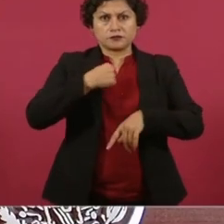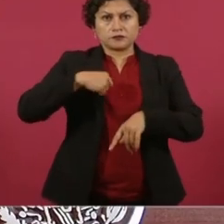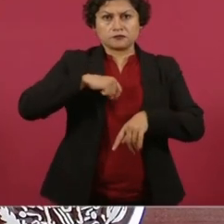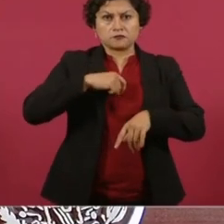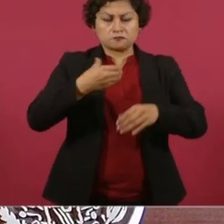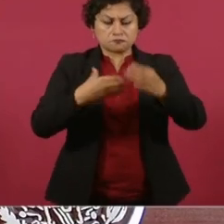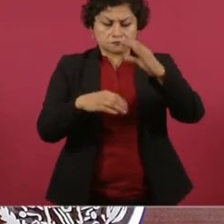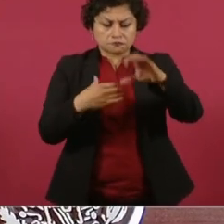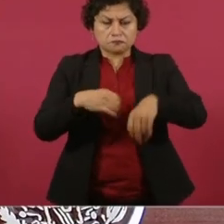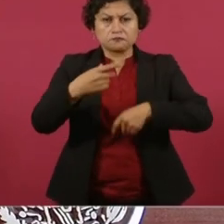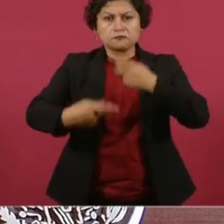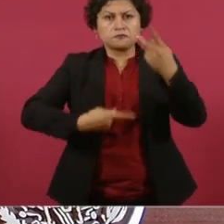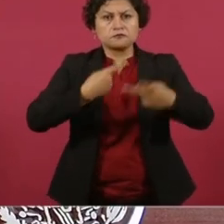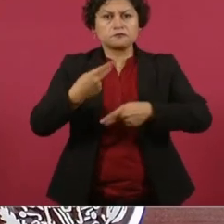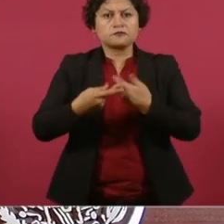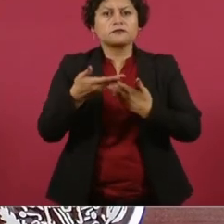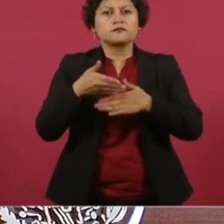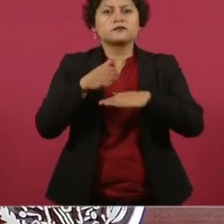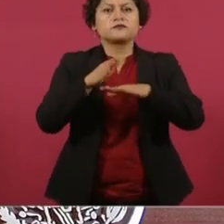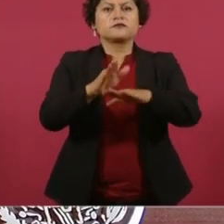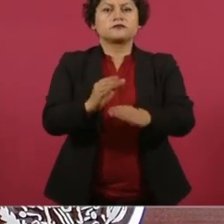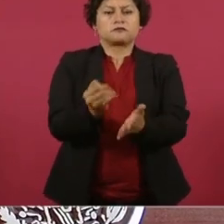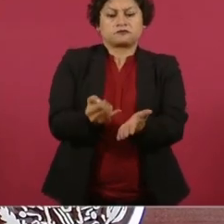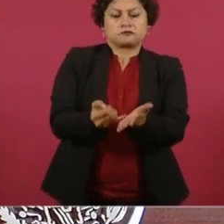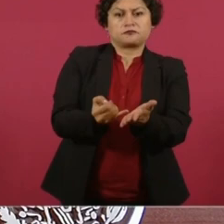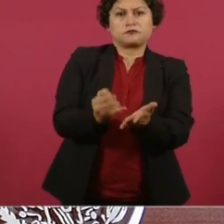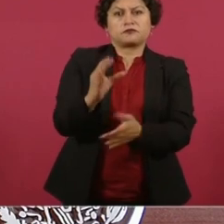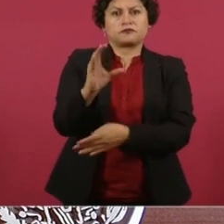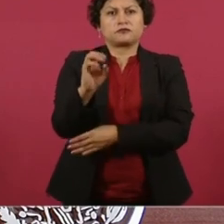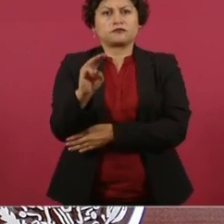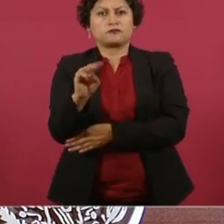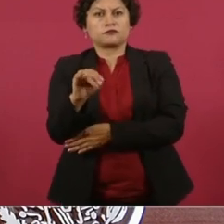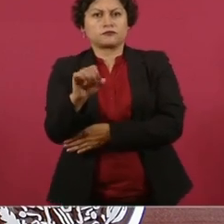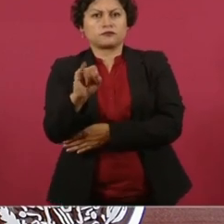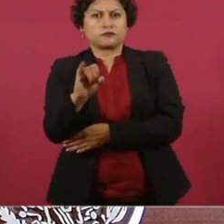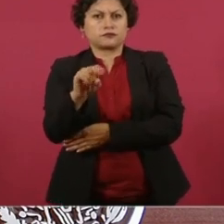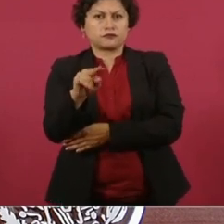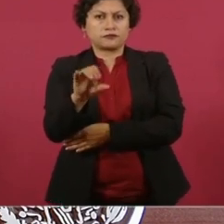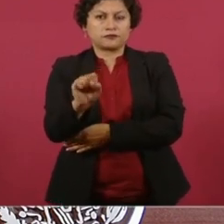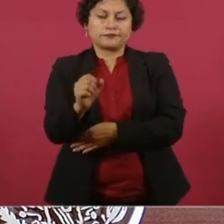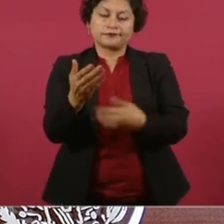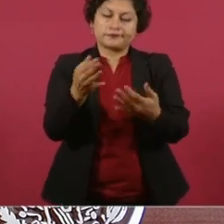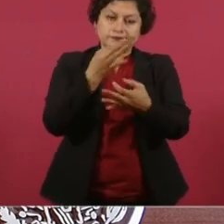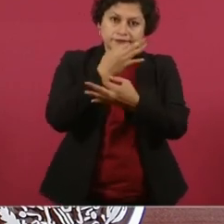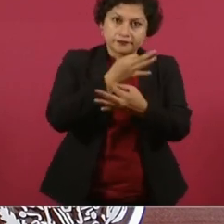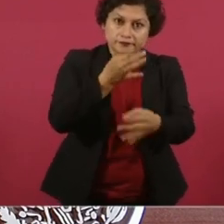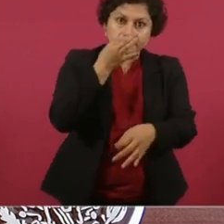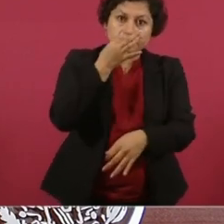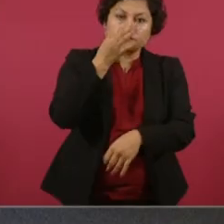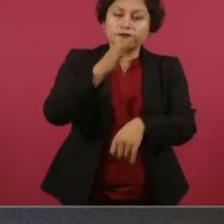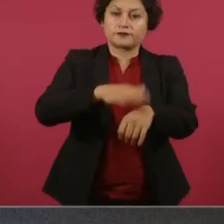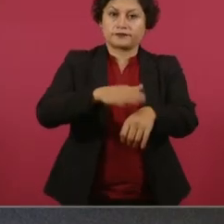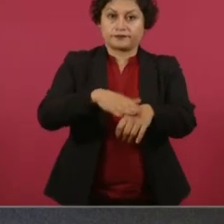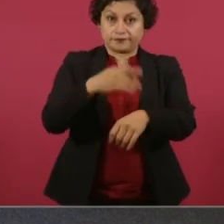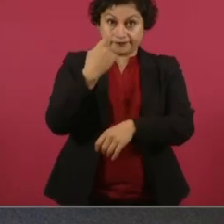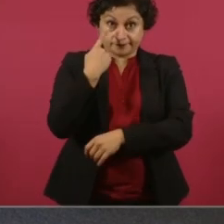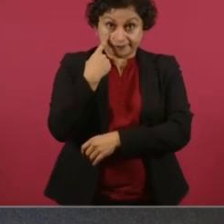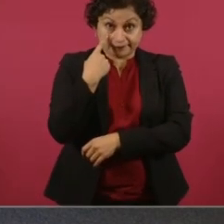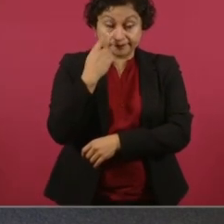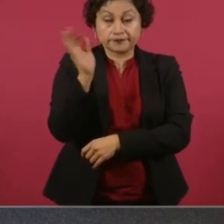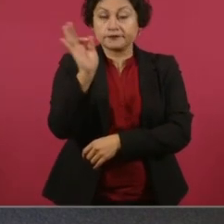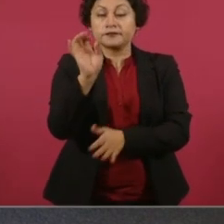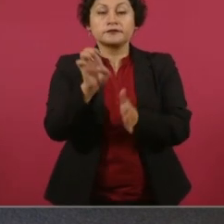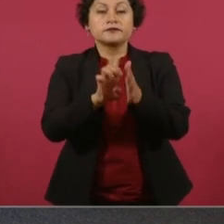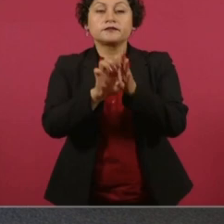comisiones e insistimos en la importancia de tomar en cuenta estos dos aspectos. Por ejemplo, si consideramos un envío en efectivo